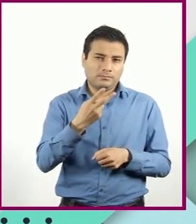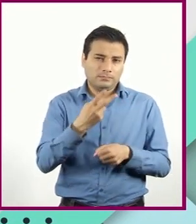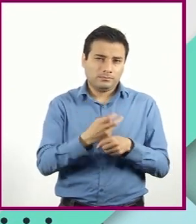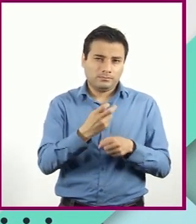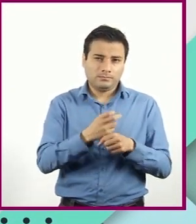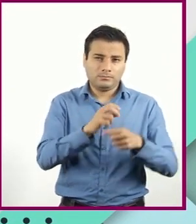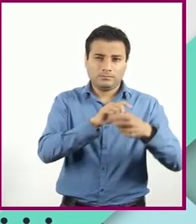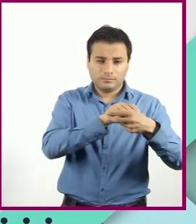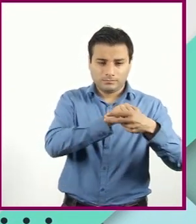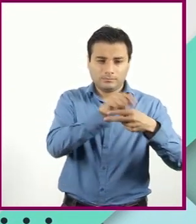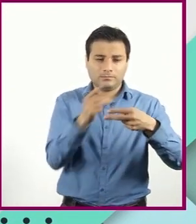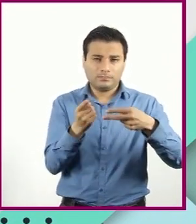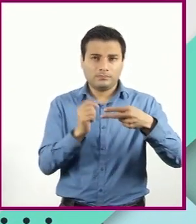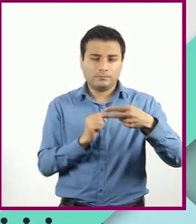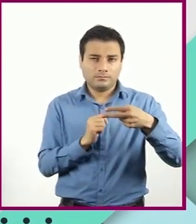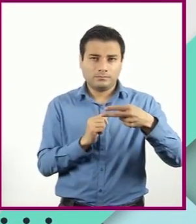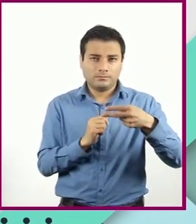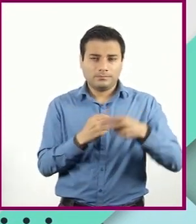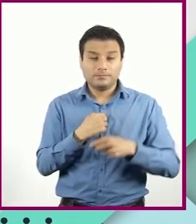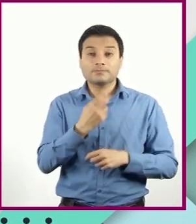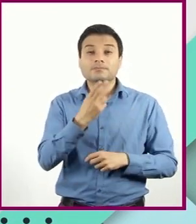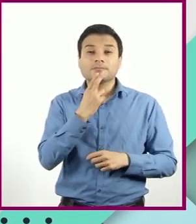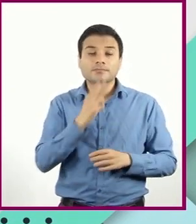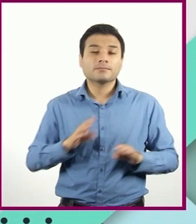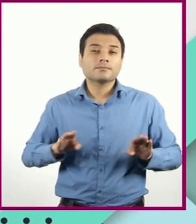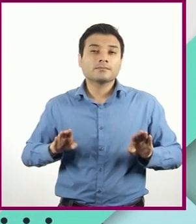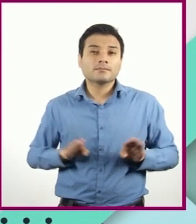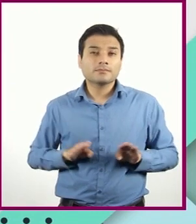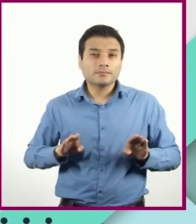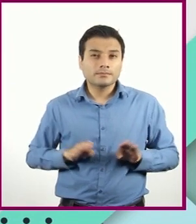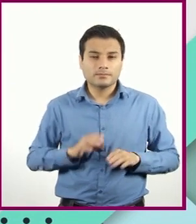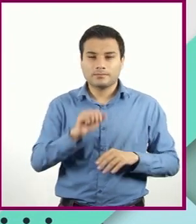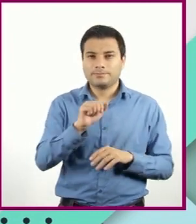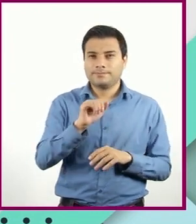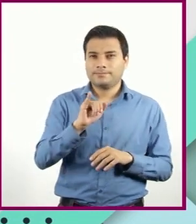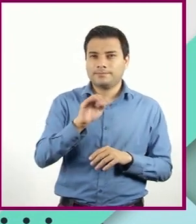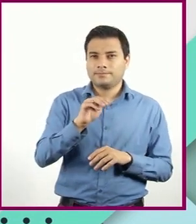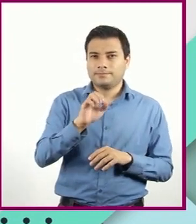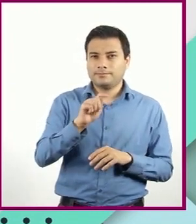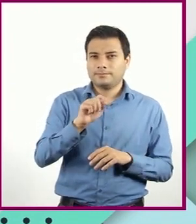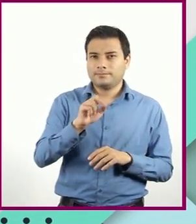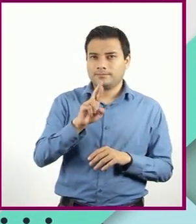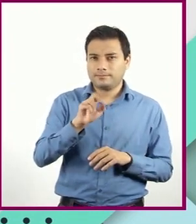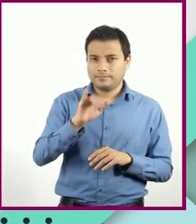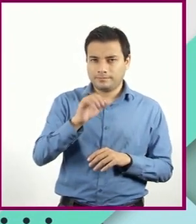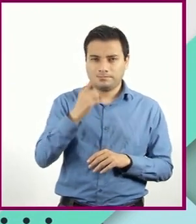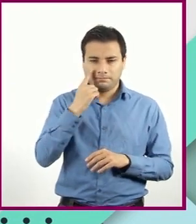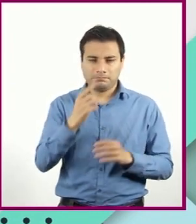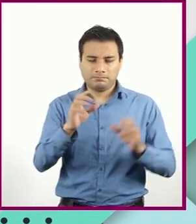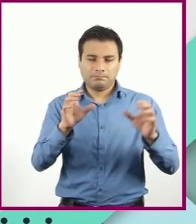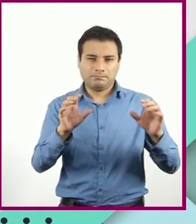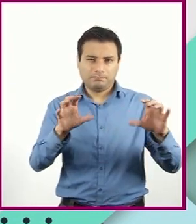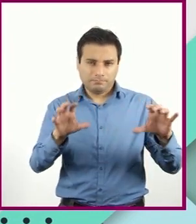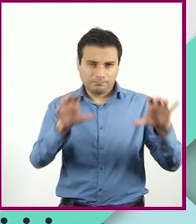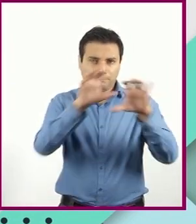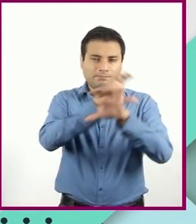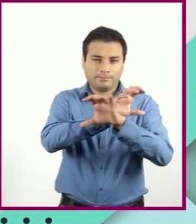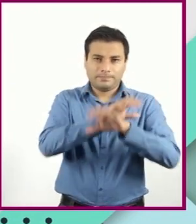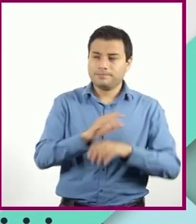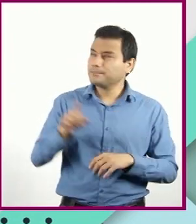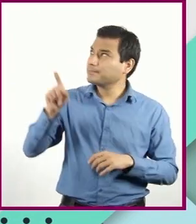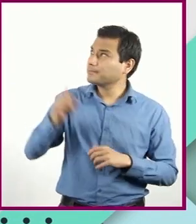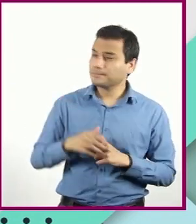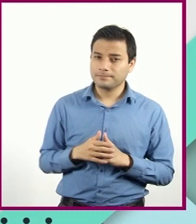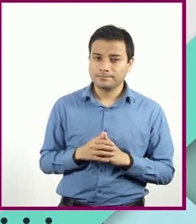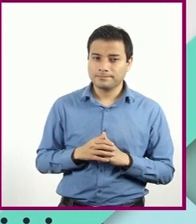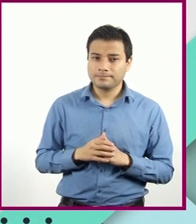por lo que aplicamos la propiedad simétrica para establecerla en el primer miembro de la igualdad. Y notamos que está siendo